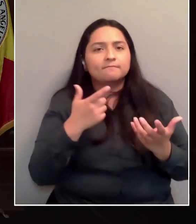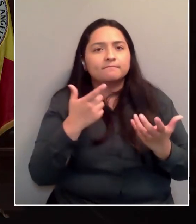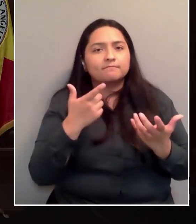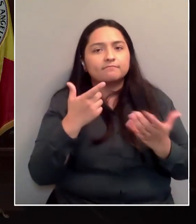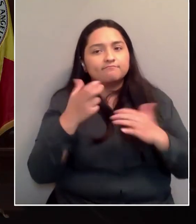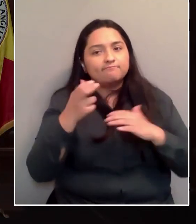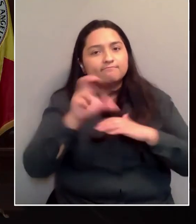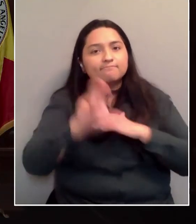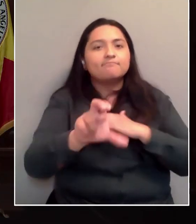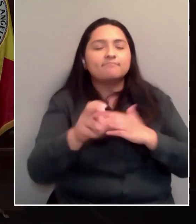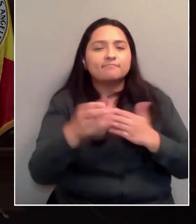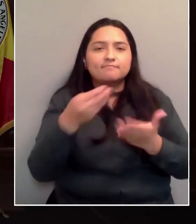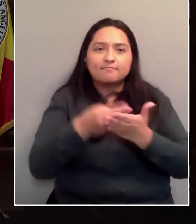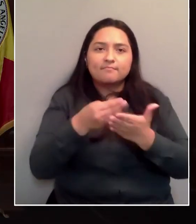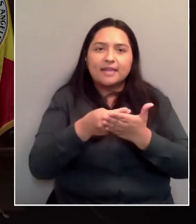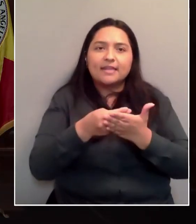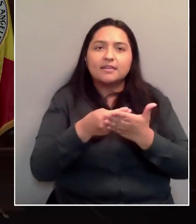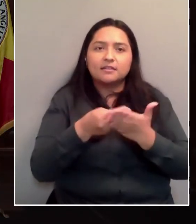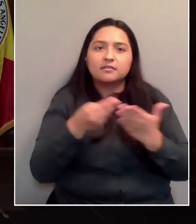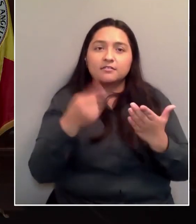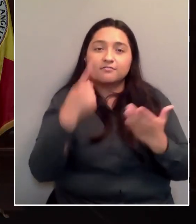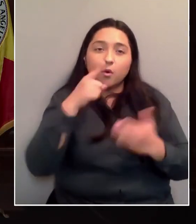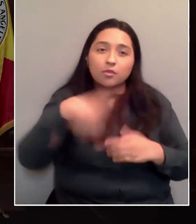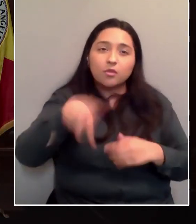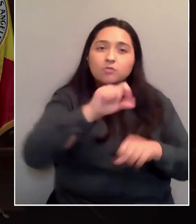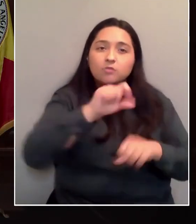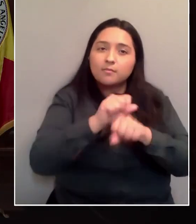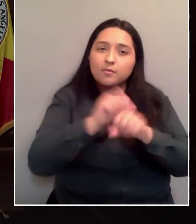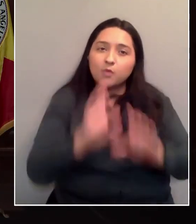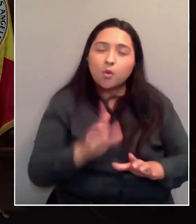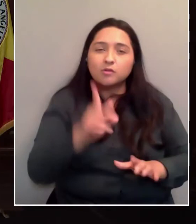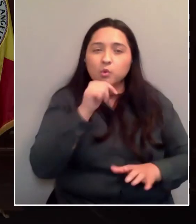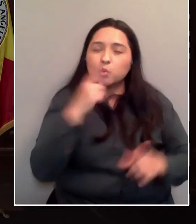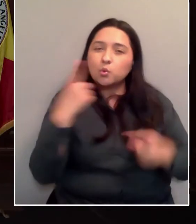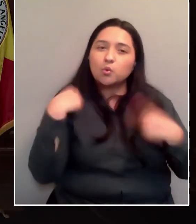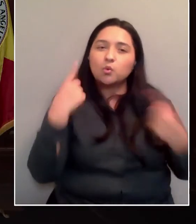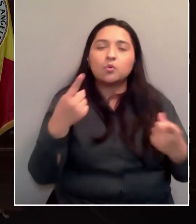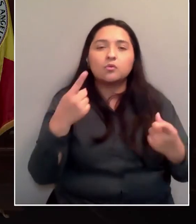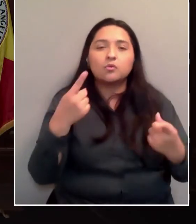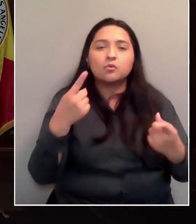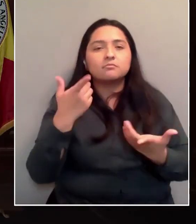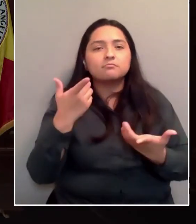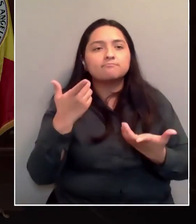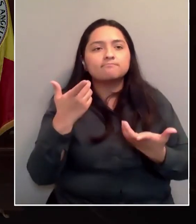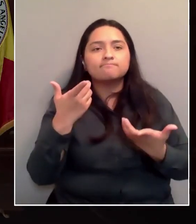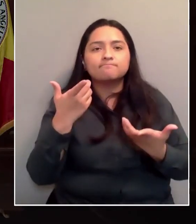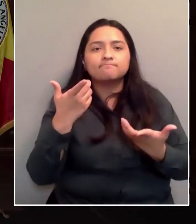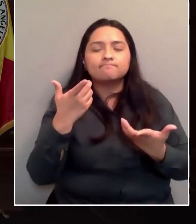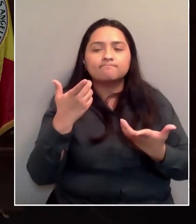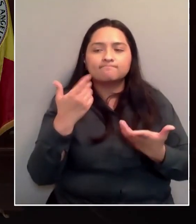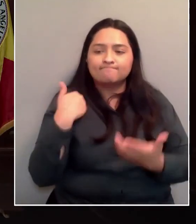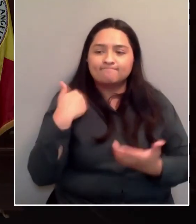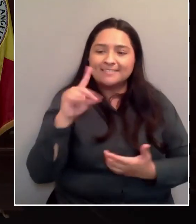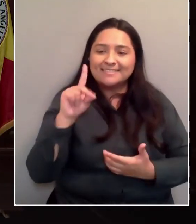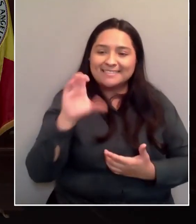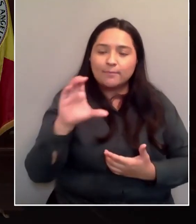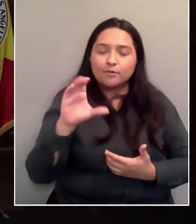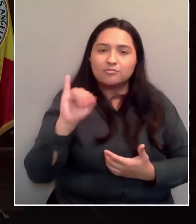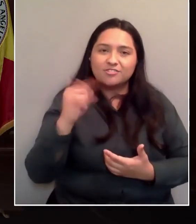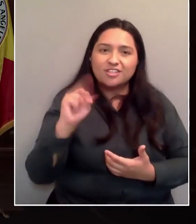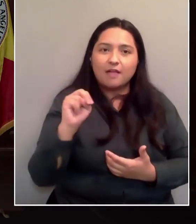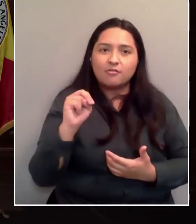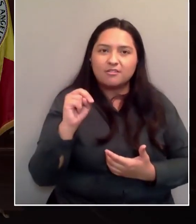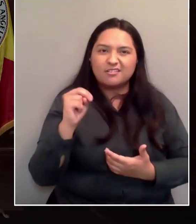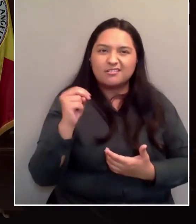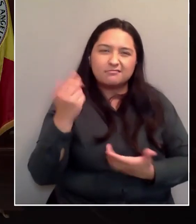fondos para los trabajadores en estos restaurantes durante diciembre y enero, cuando las